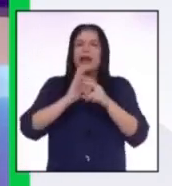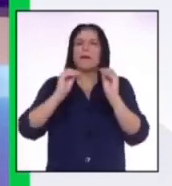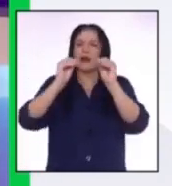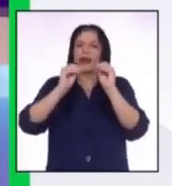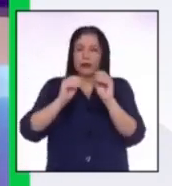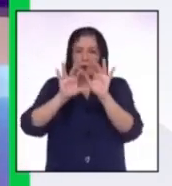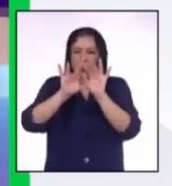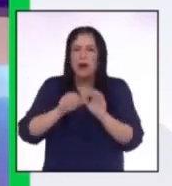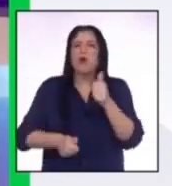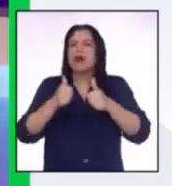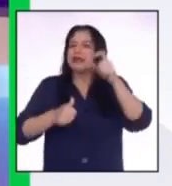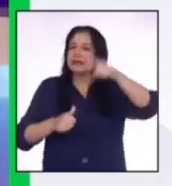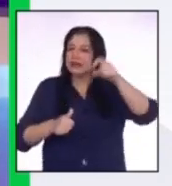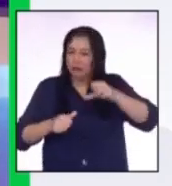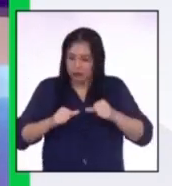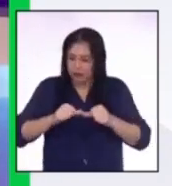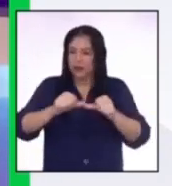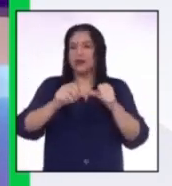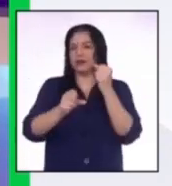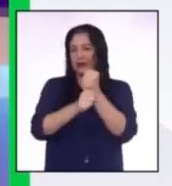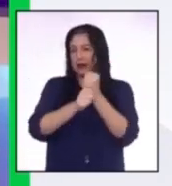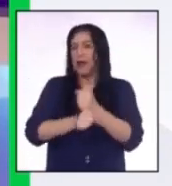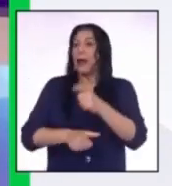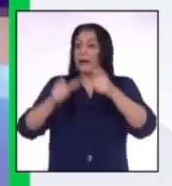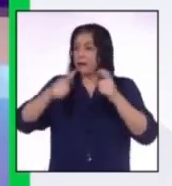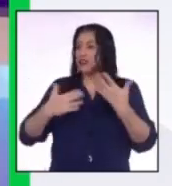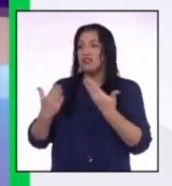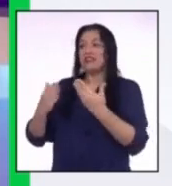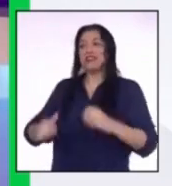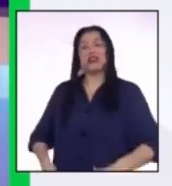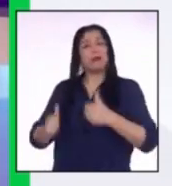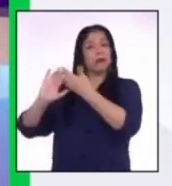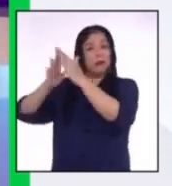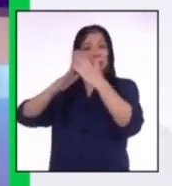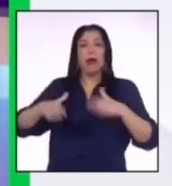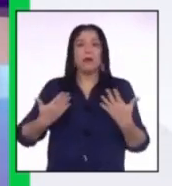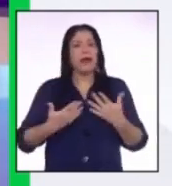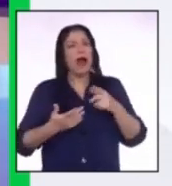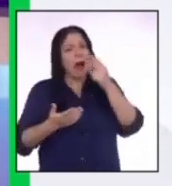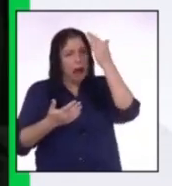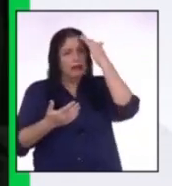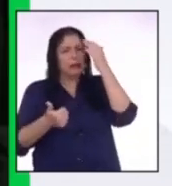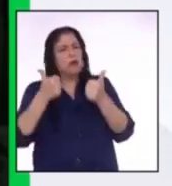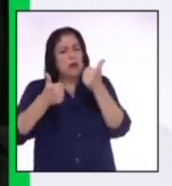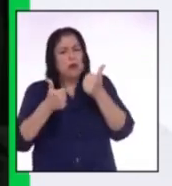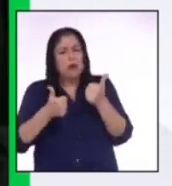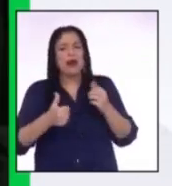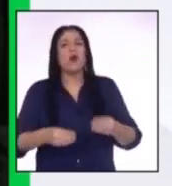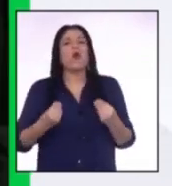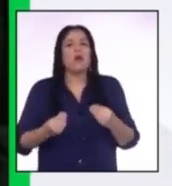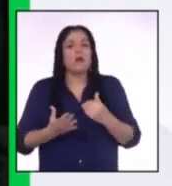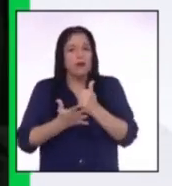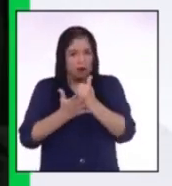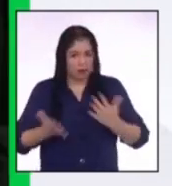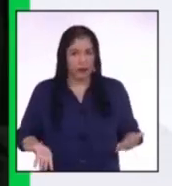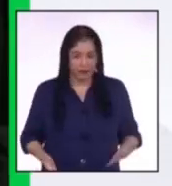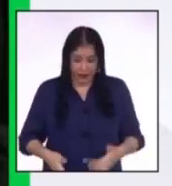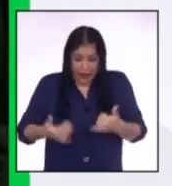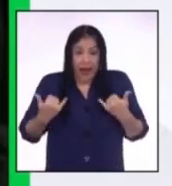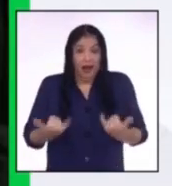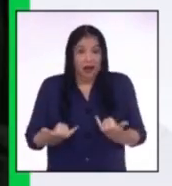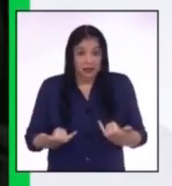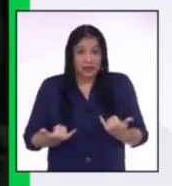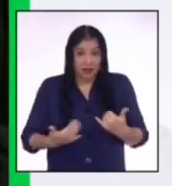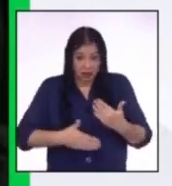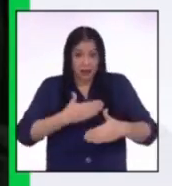que se necesitaban para que sigan trabajando para que gente que está en la ciudad sepa qué podían hacer para ayudarlo hasta el momento hemos